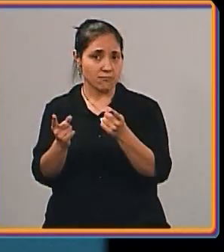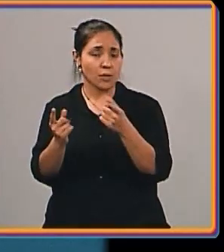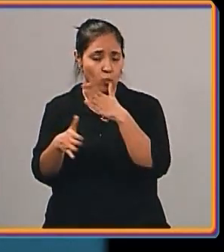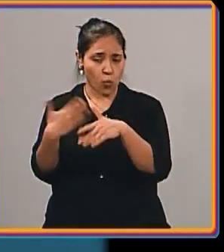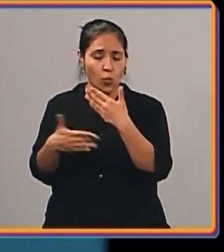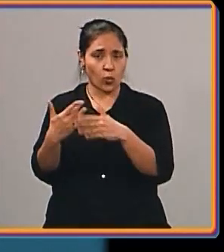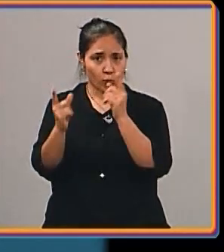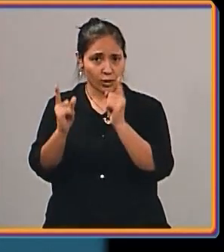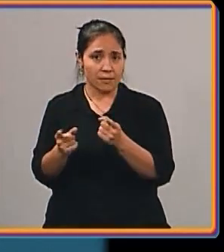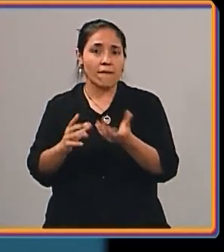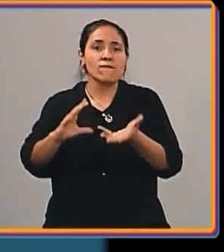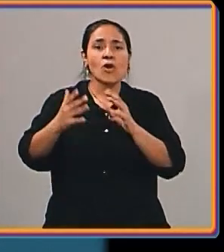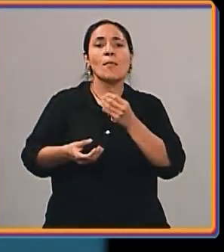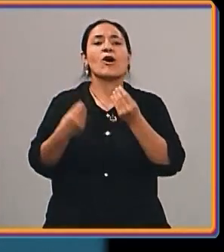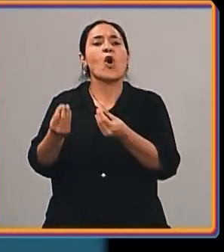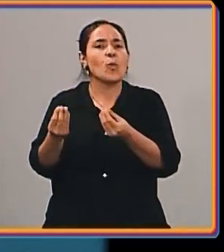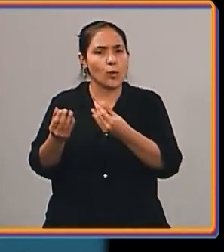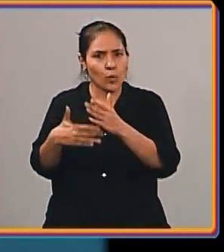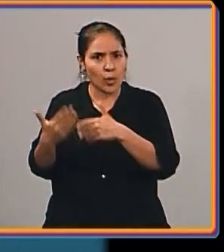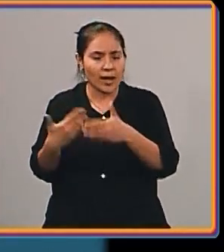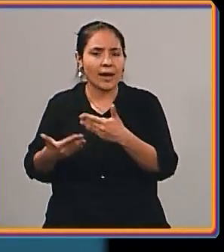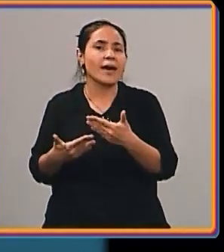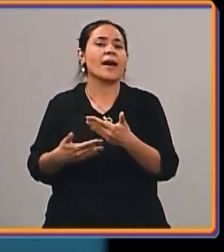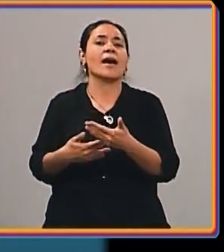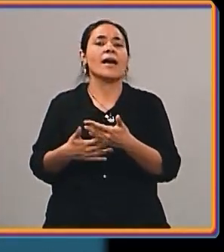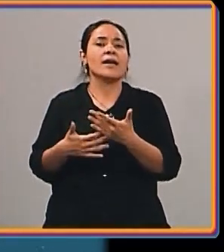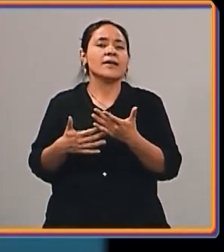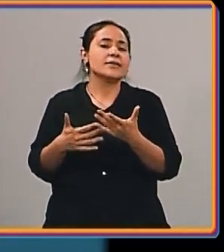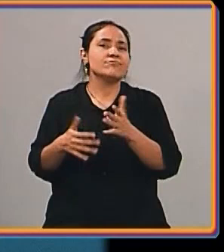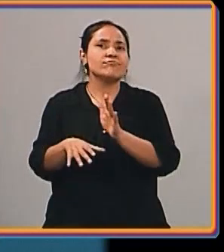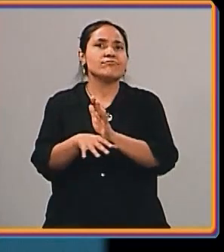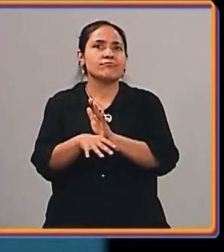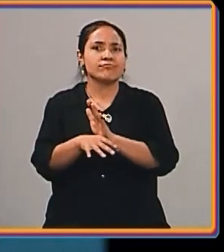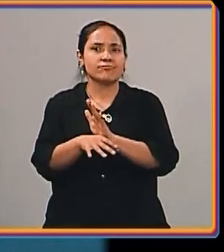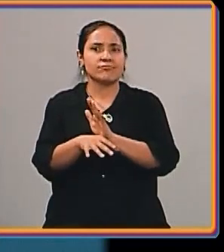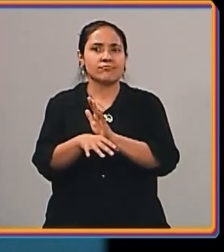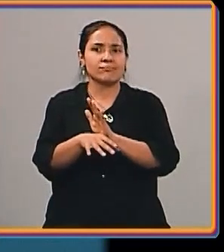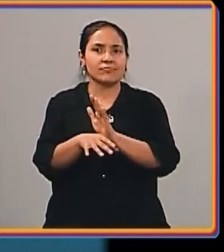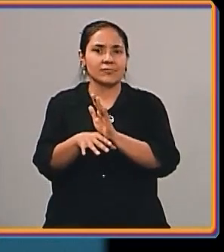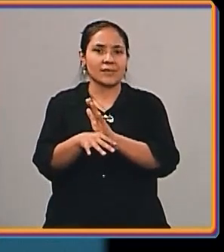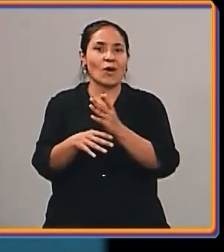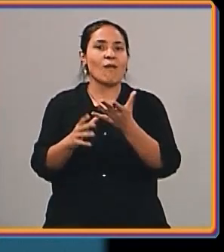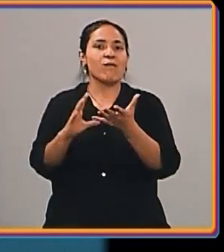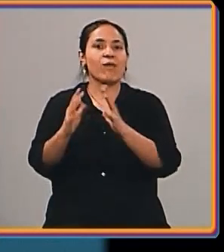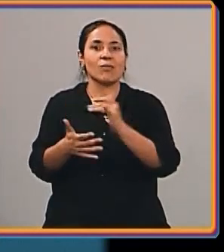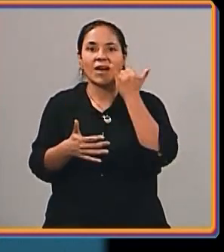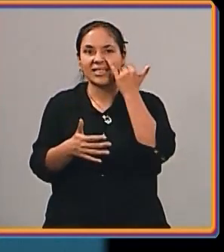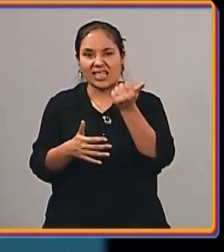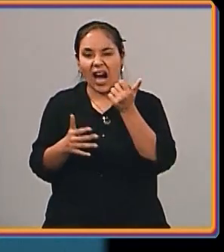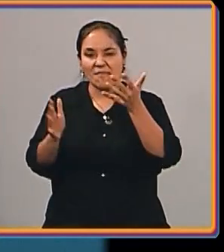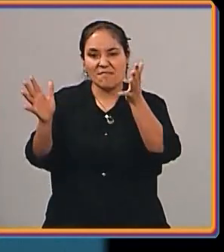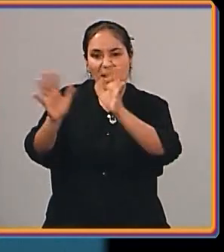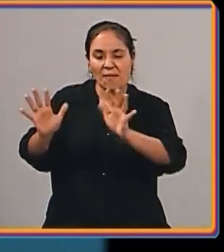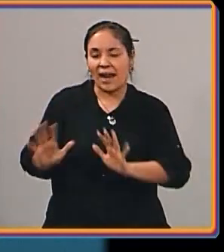al menos practica un ludismo, pero el ludismo que practica es un ludismo bastante hecho, bastante para